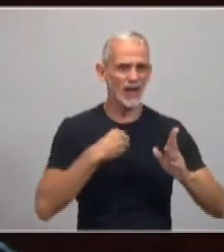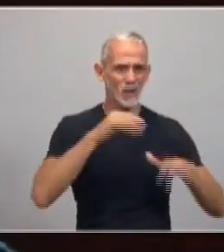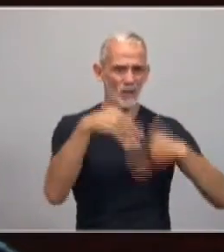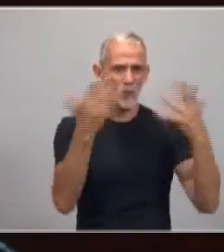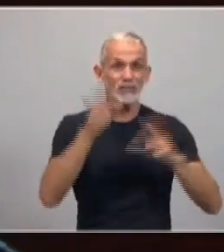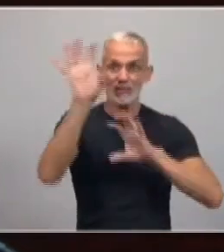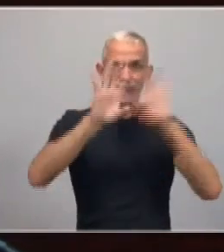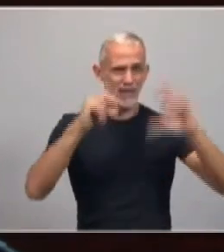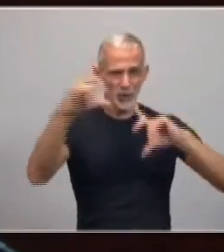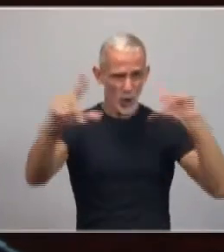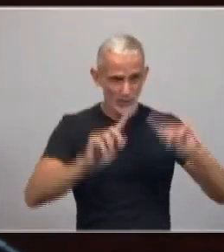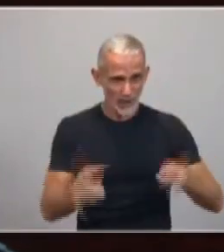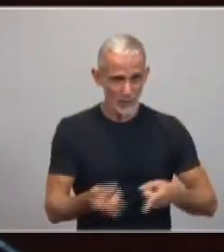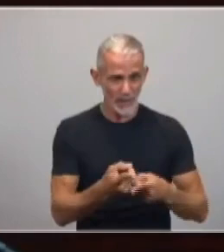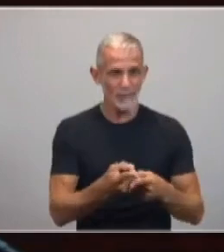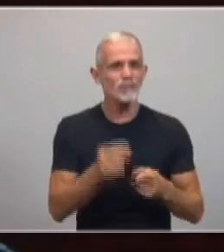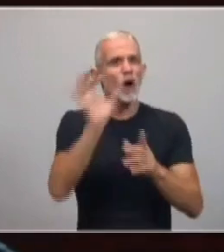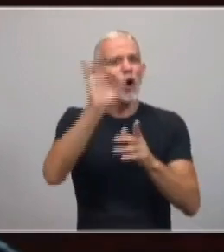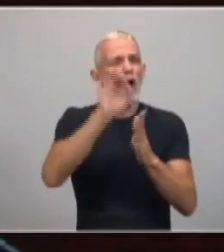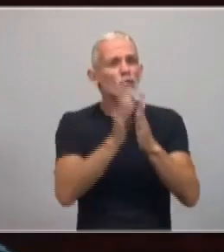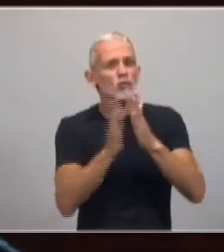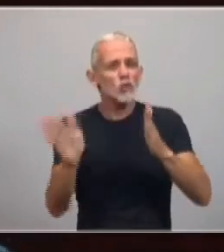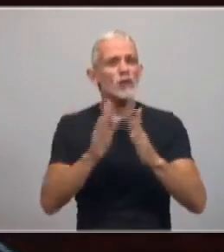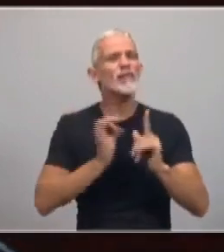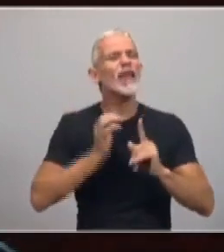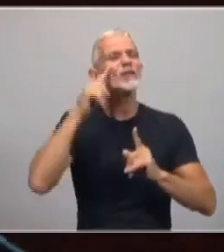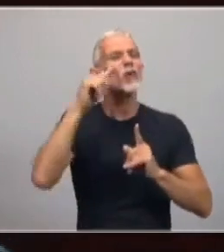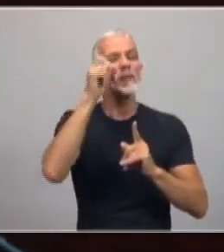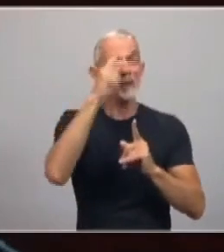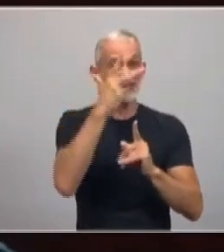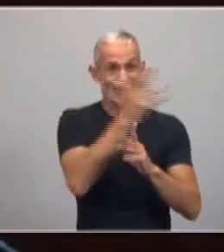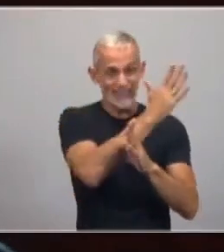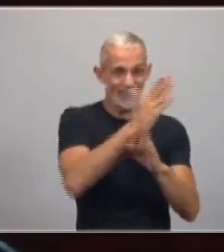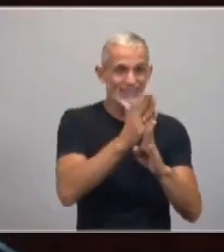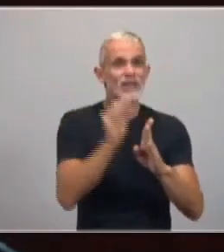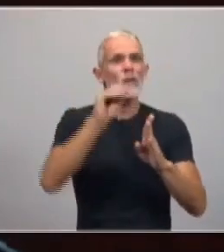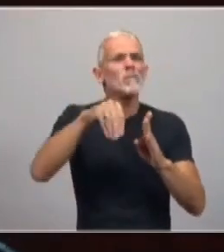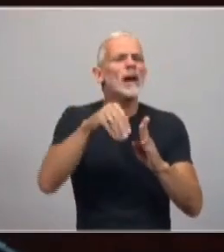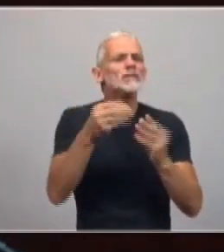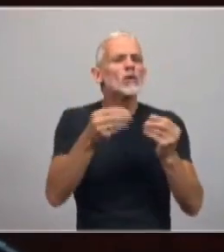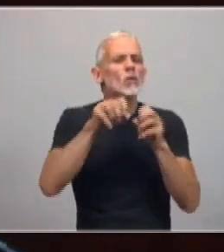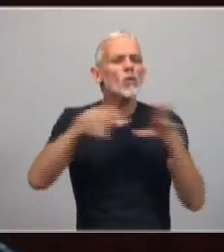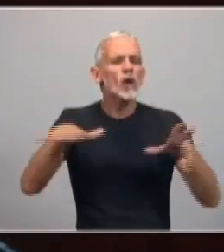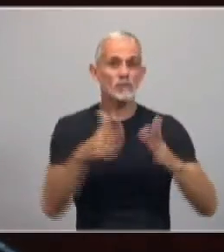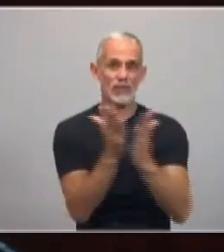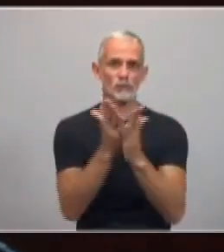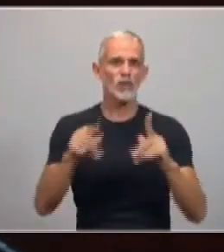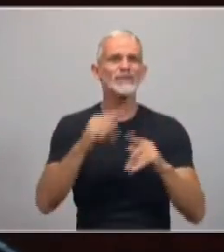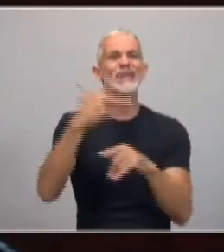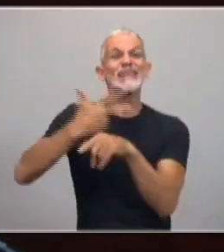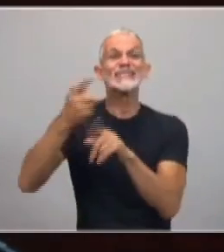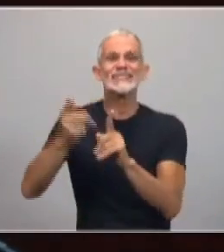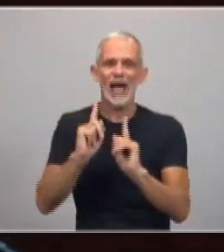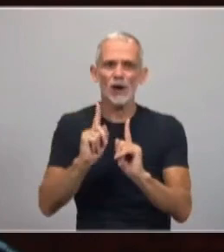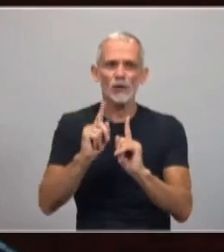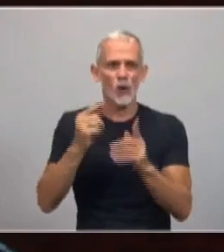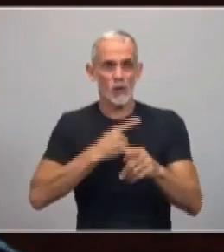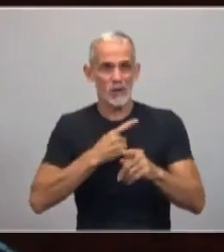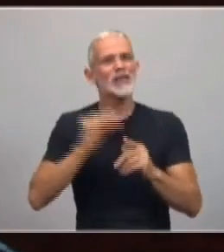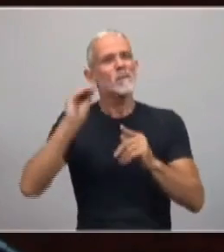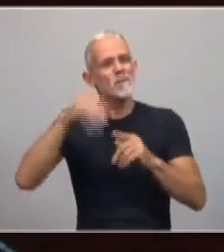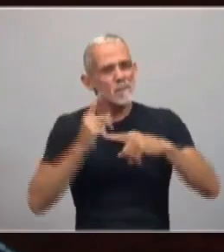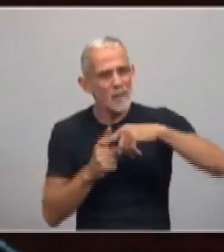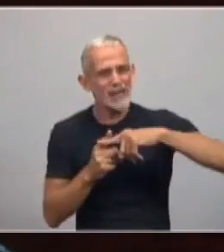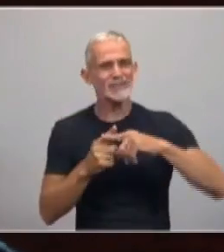del interior. A partir de octubre de 2023, se extendió también a estudiantes de nivel terciario,